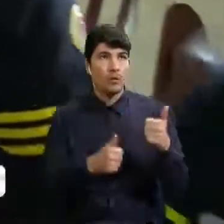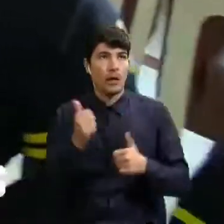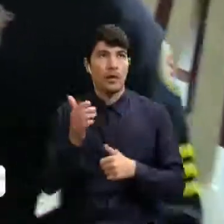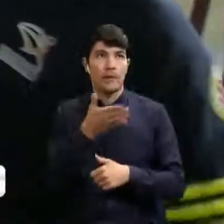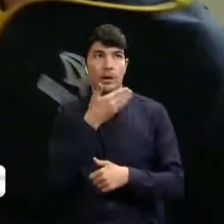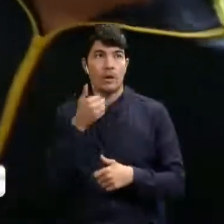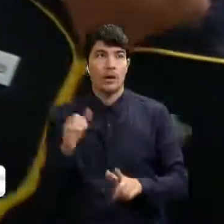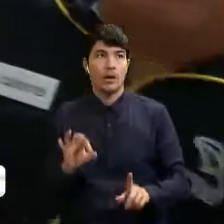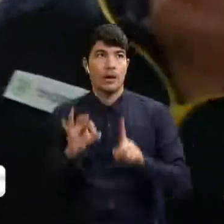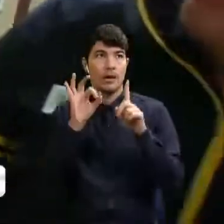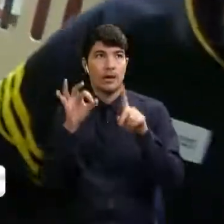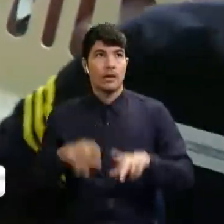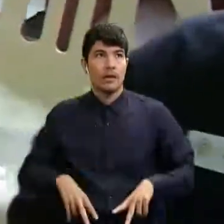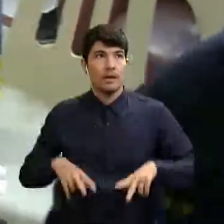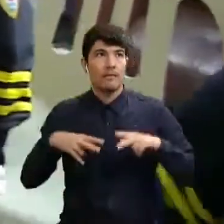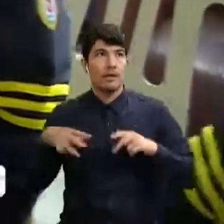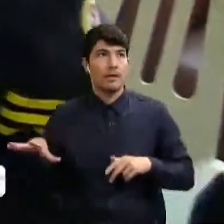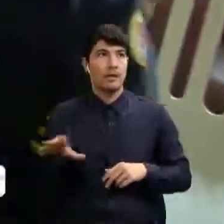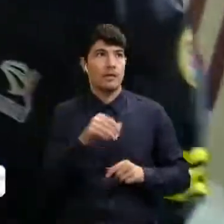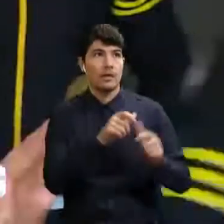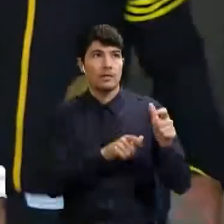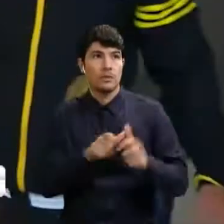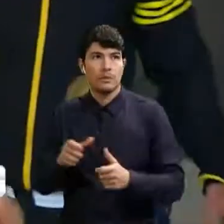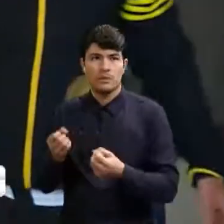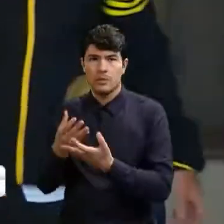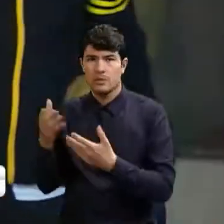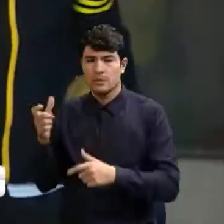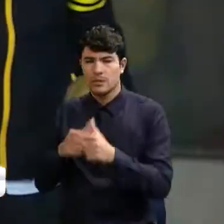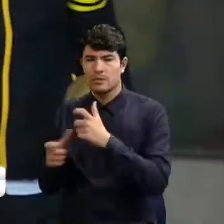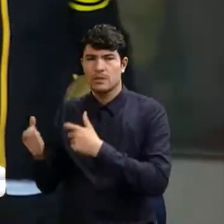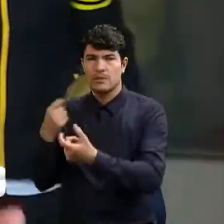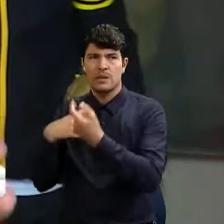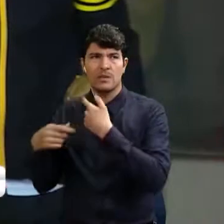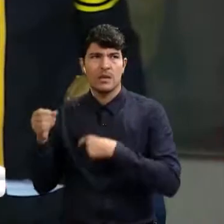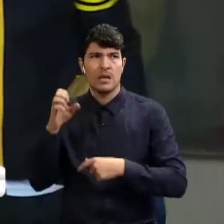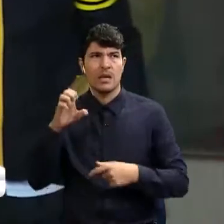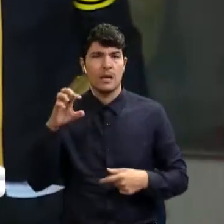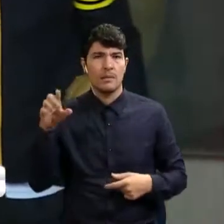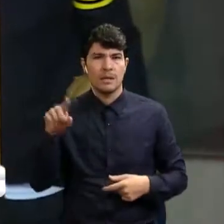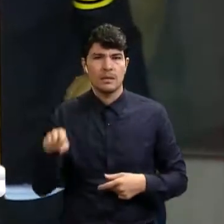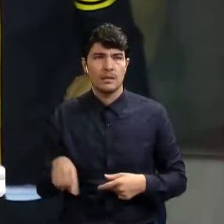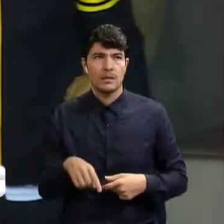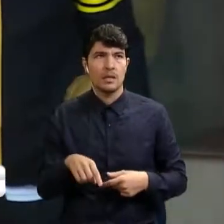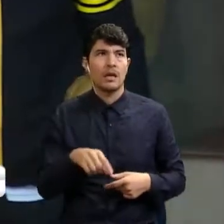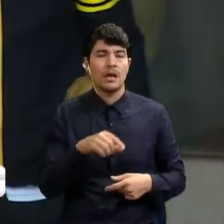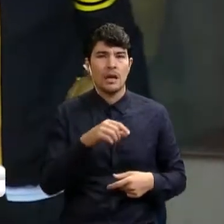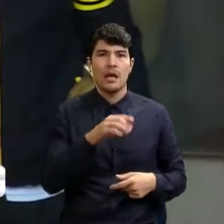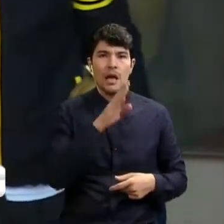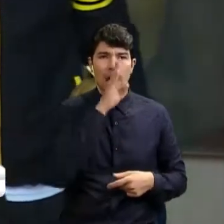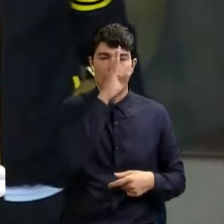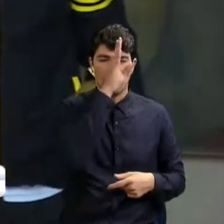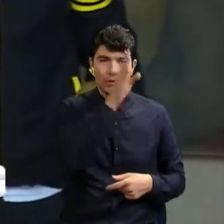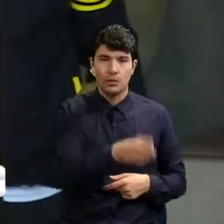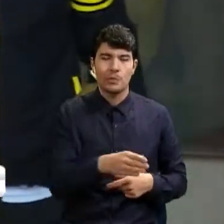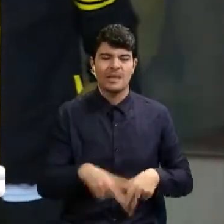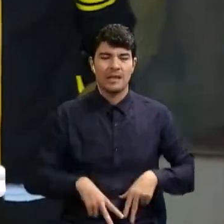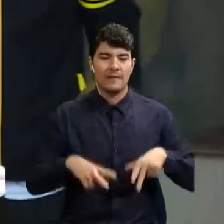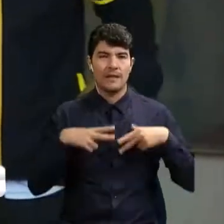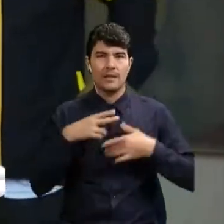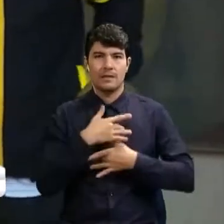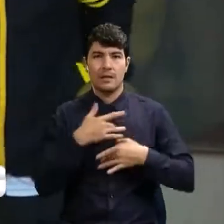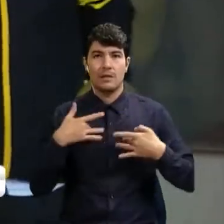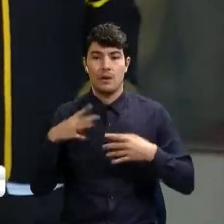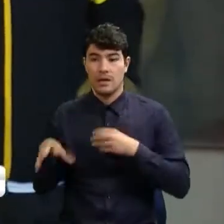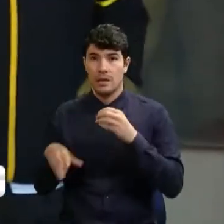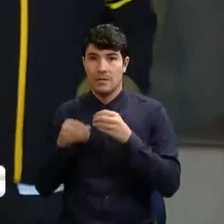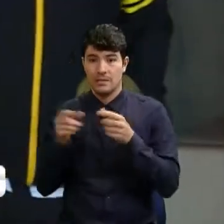mejorar la calidad de vida de las personas. Muchas veces la gente pregunta qué es EPS. EPS significa Hábitos y Estilos de Vida Saludable, pero además de una